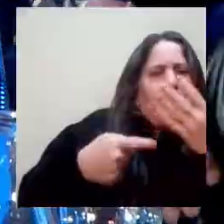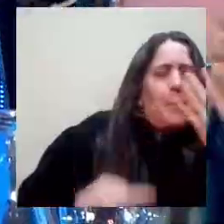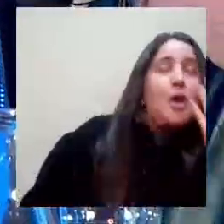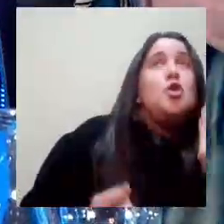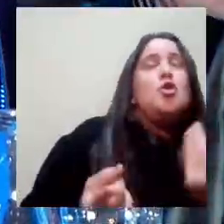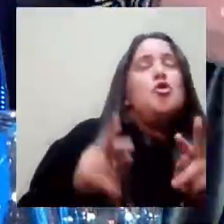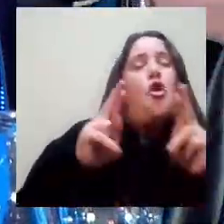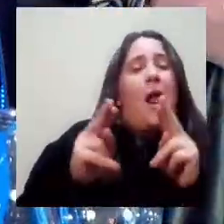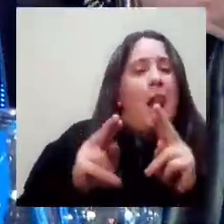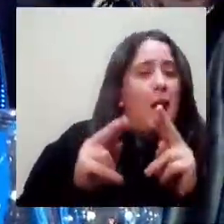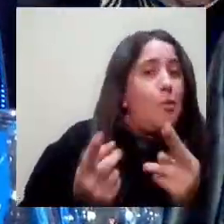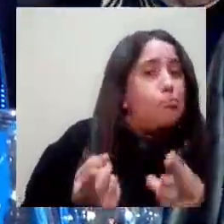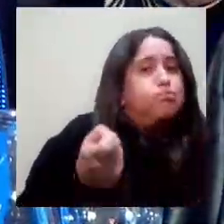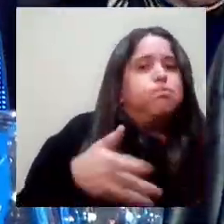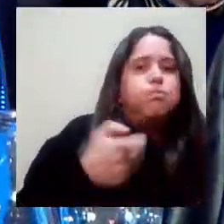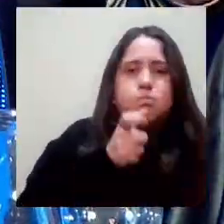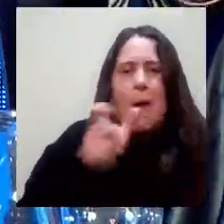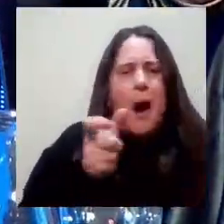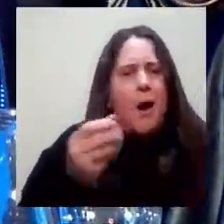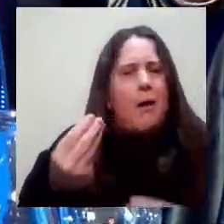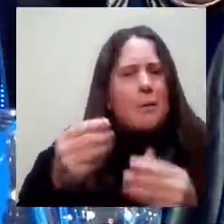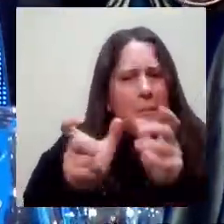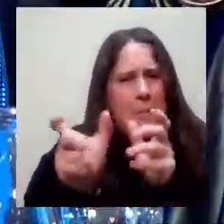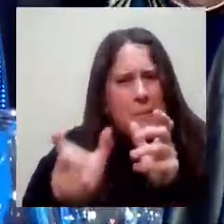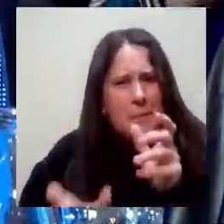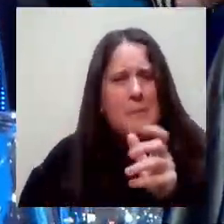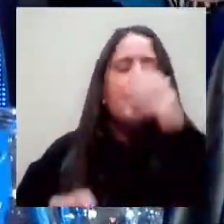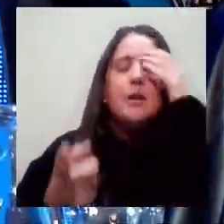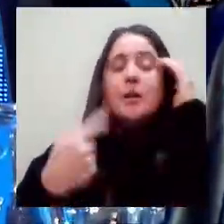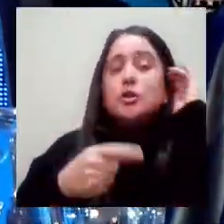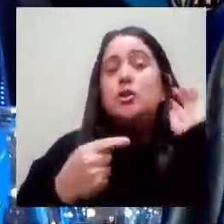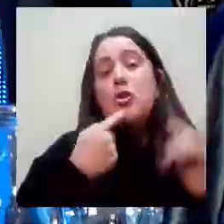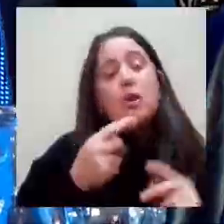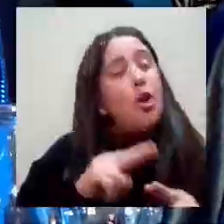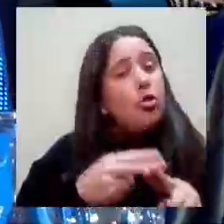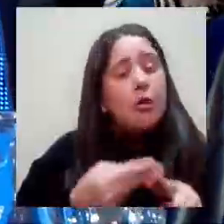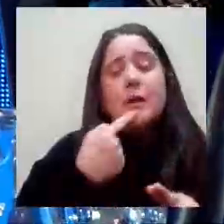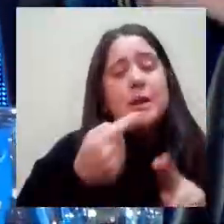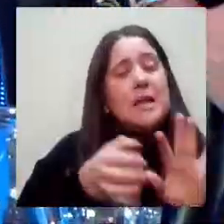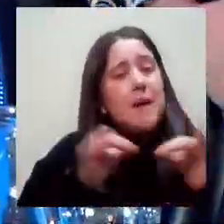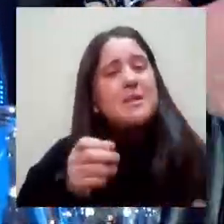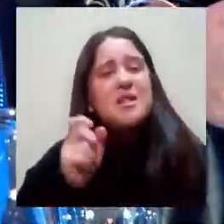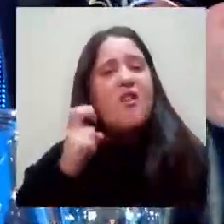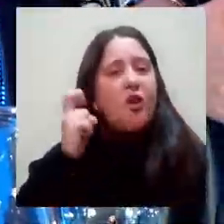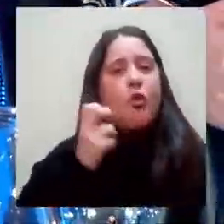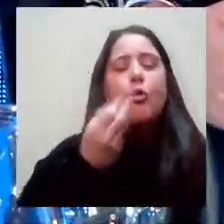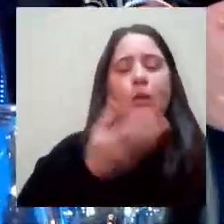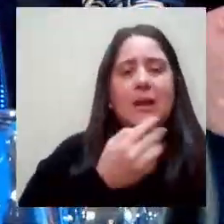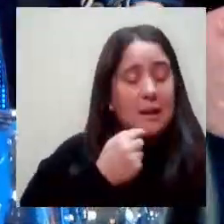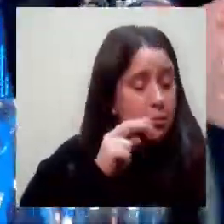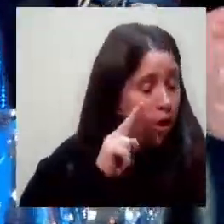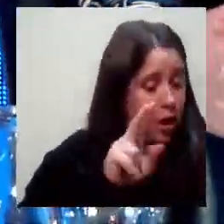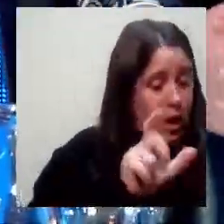lengua. ¿Y por qué insistimos en esto del ensamblaje fonológico? Básicamente, leer palabras a través de